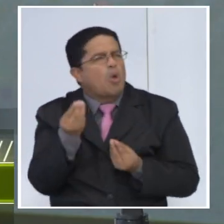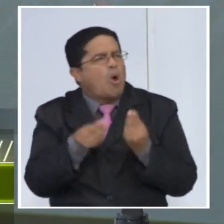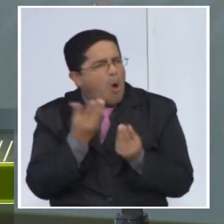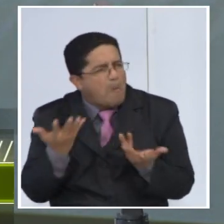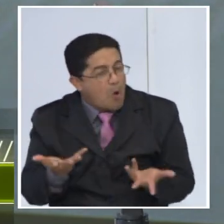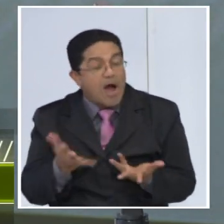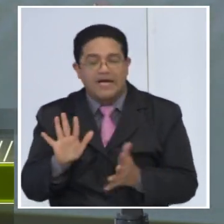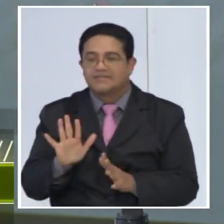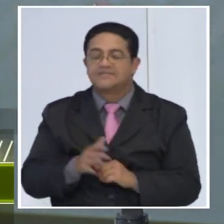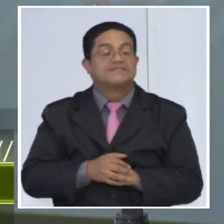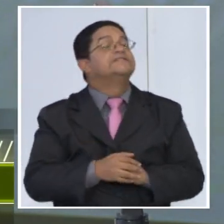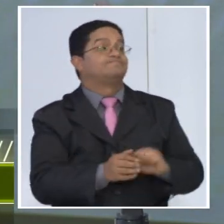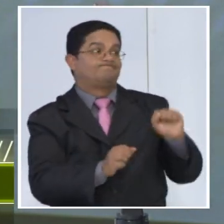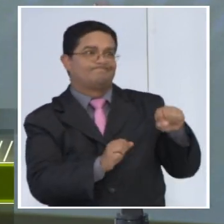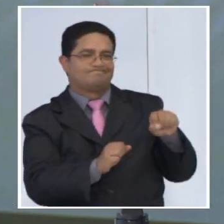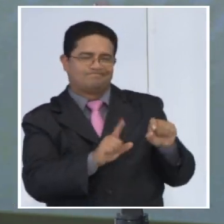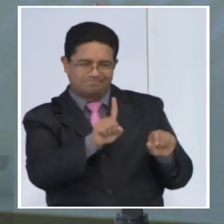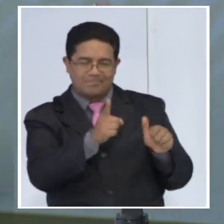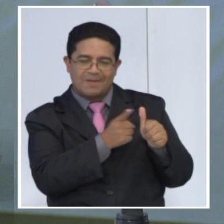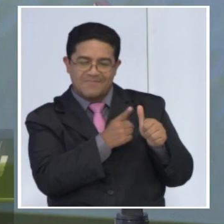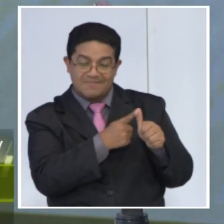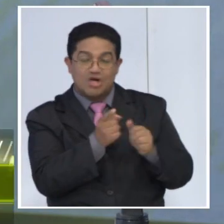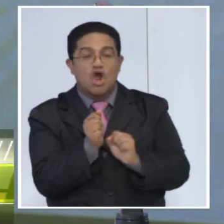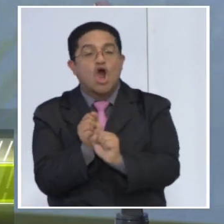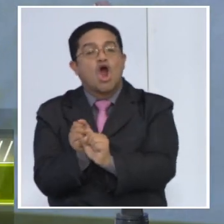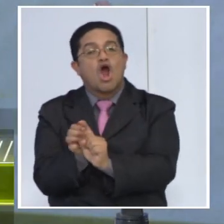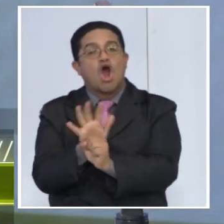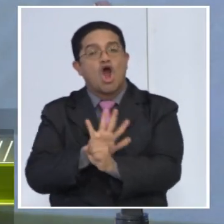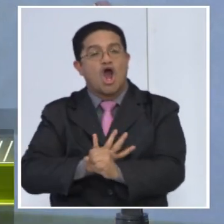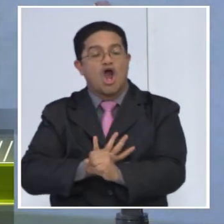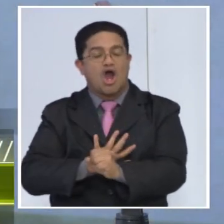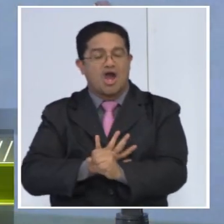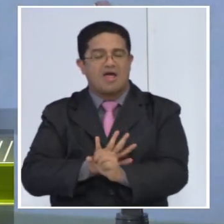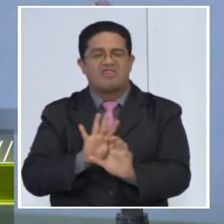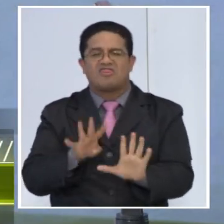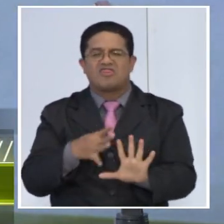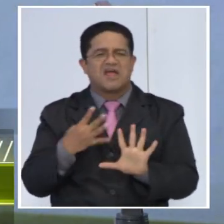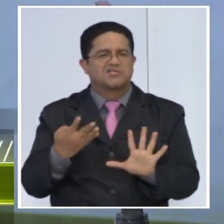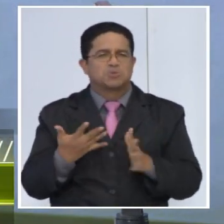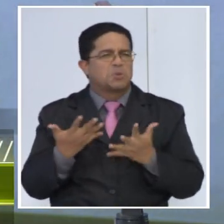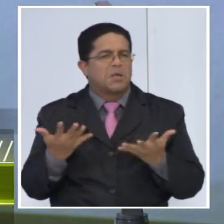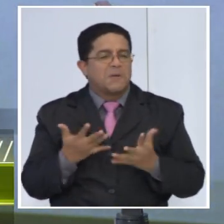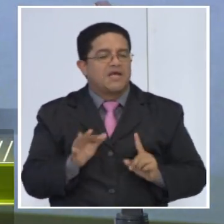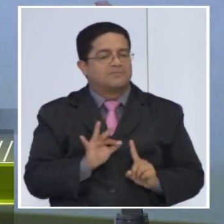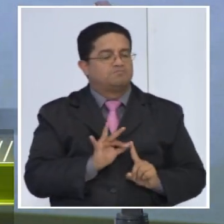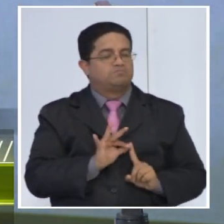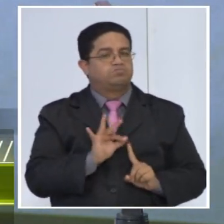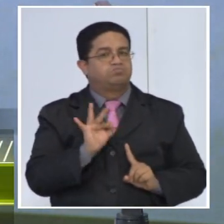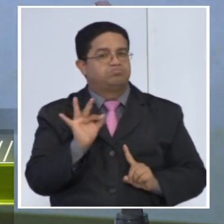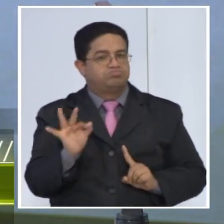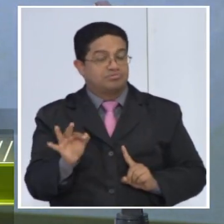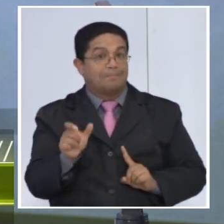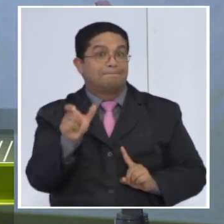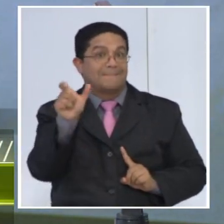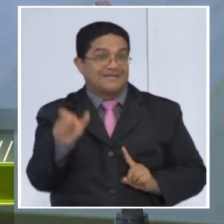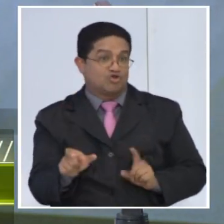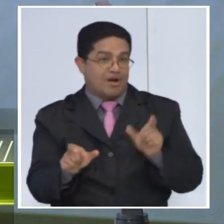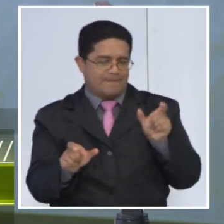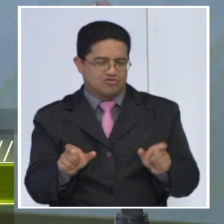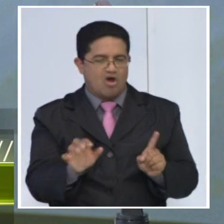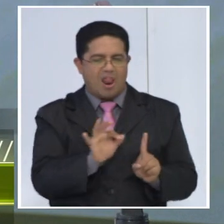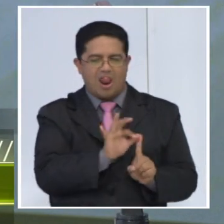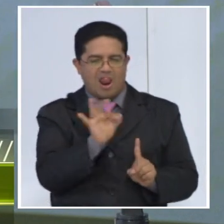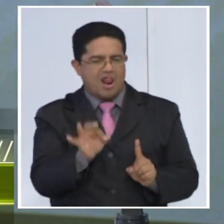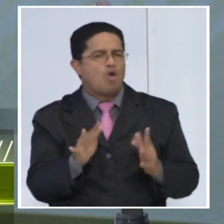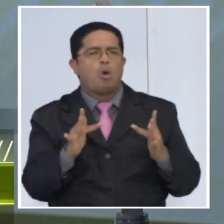primero puntualizar que la COVID-19 es una enfermedad que se transmite de persona a persona por el